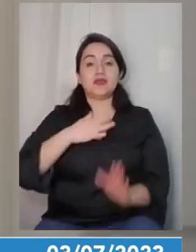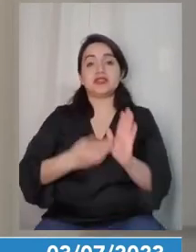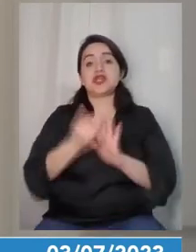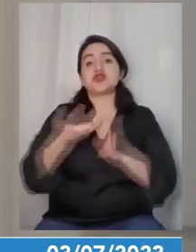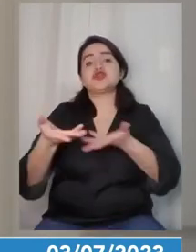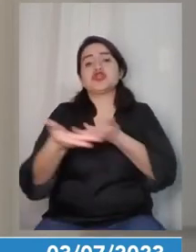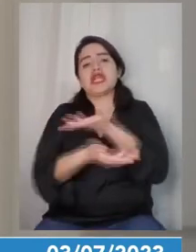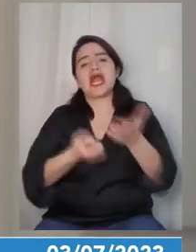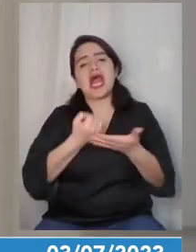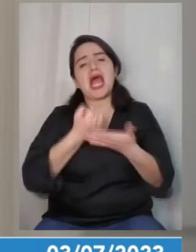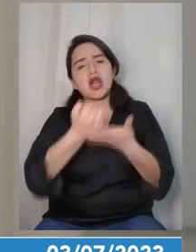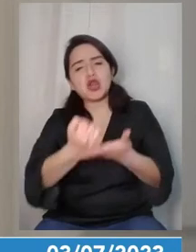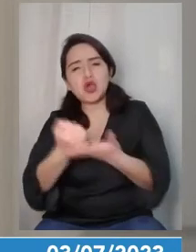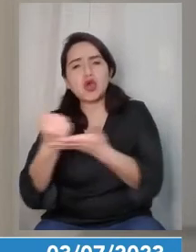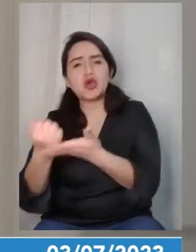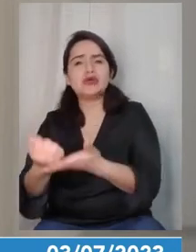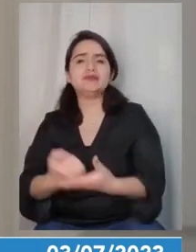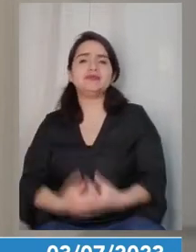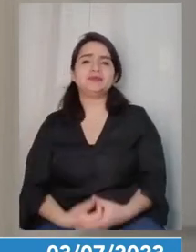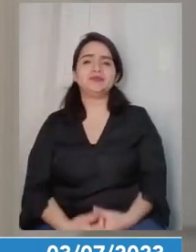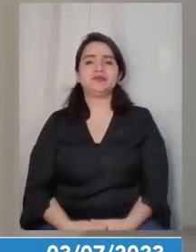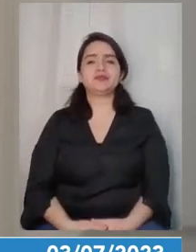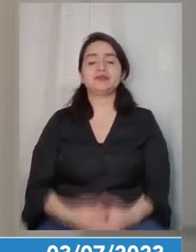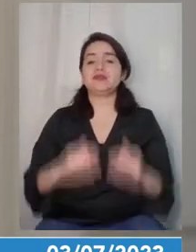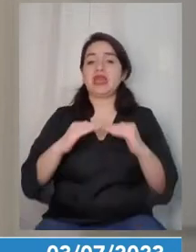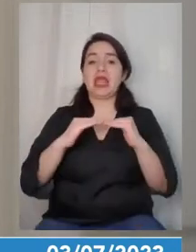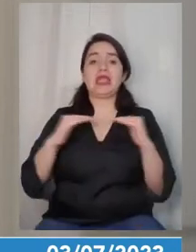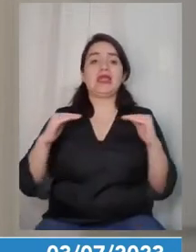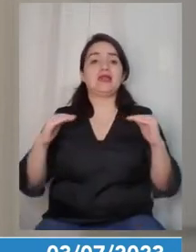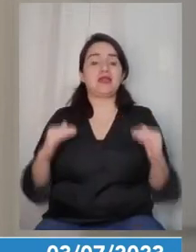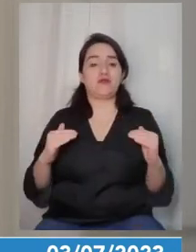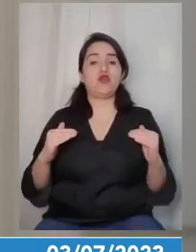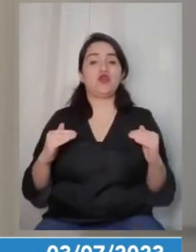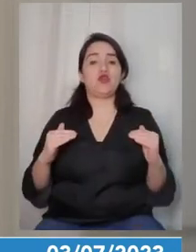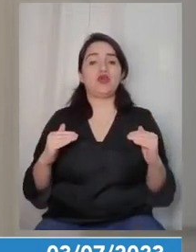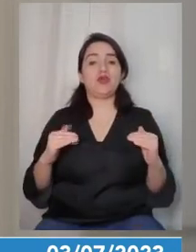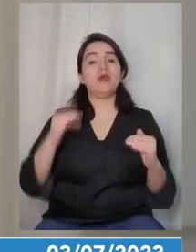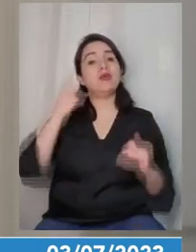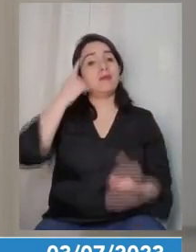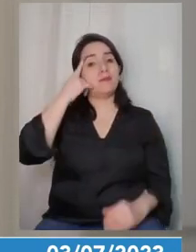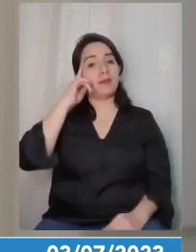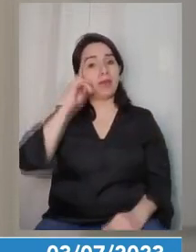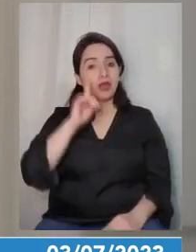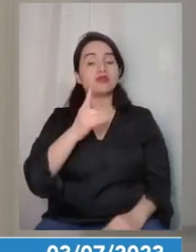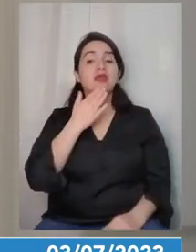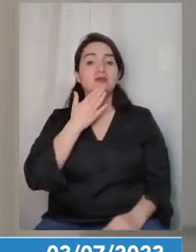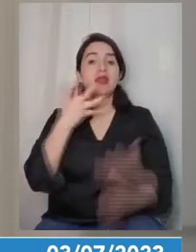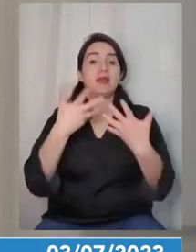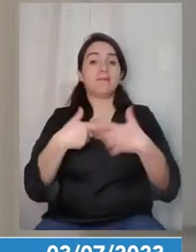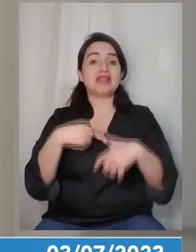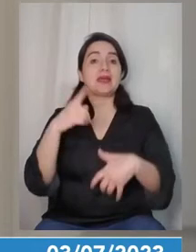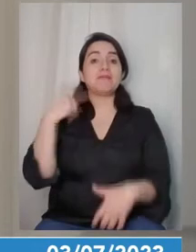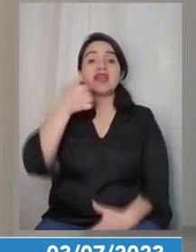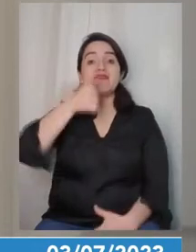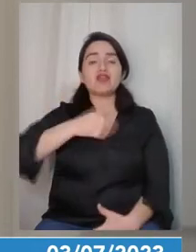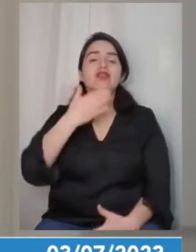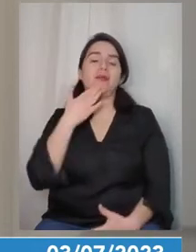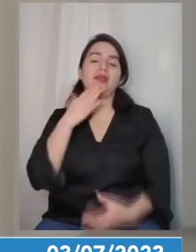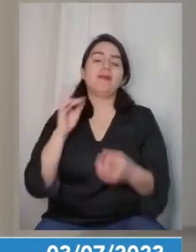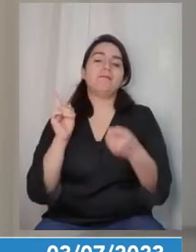desarrollo equitativo, pero es evidente que los agentes privados tienen que formar parte de esa